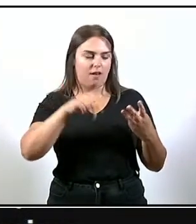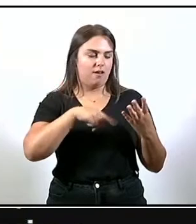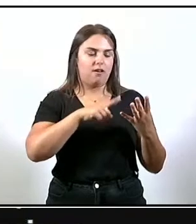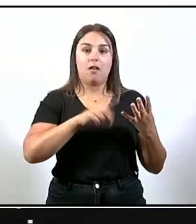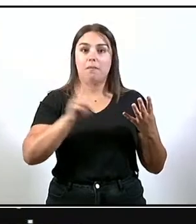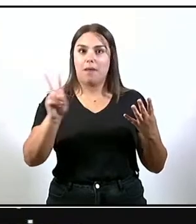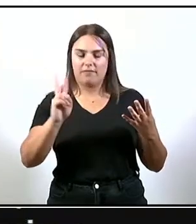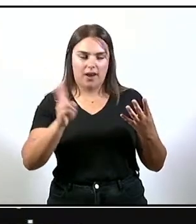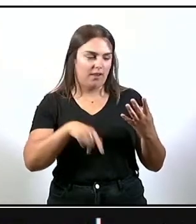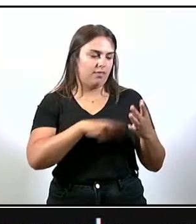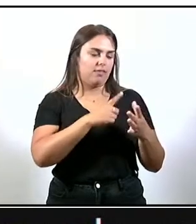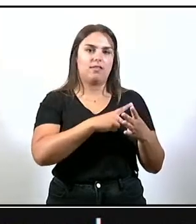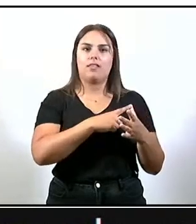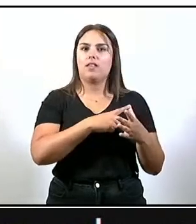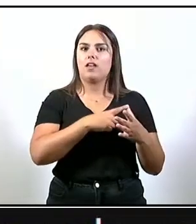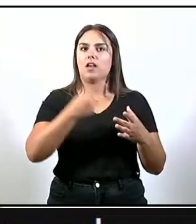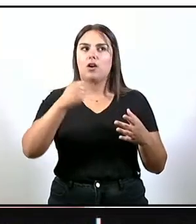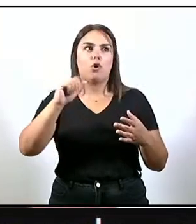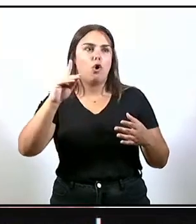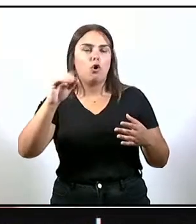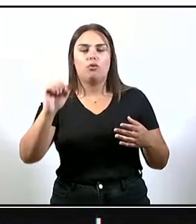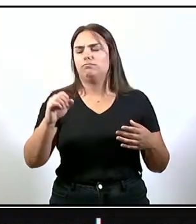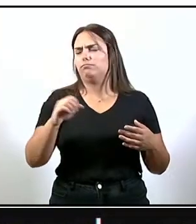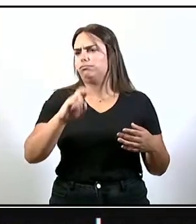Valverde del Fresno, en El Gordo.